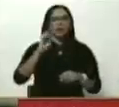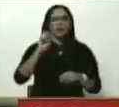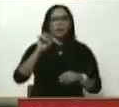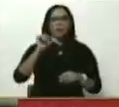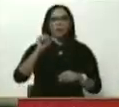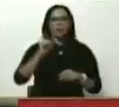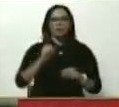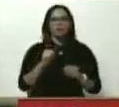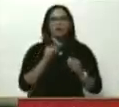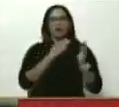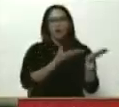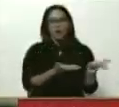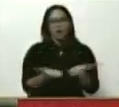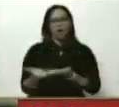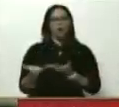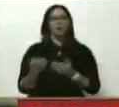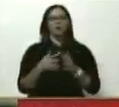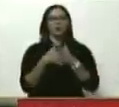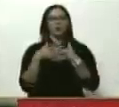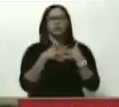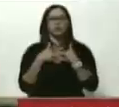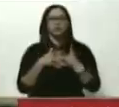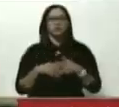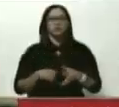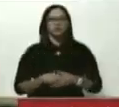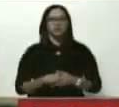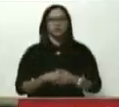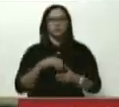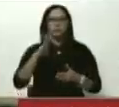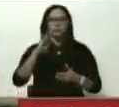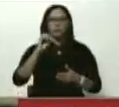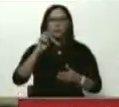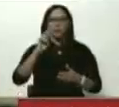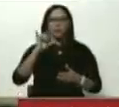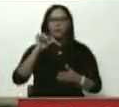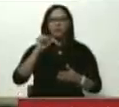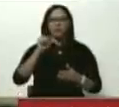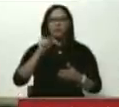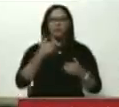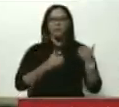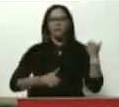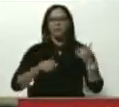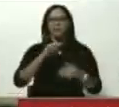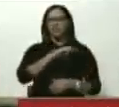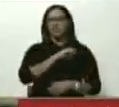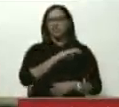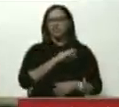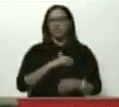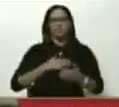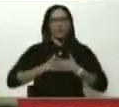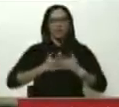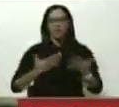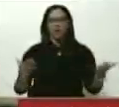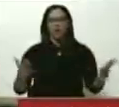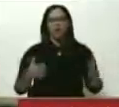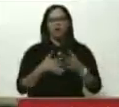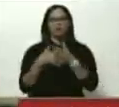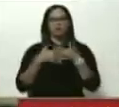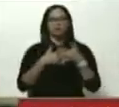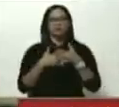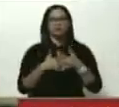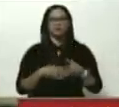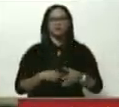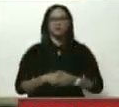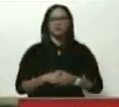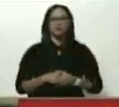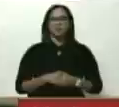los gringos. Boric, el presidente de Chile. A la orden de lo que digan los gringos. Los gringos andan buscando